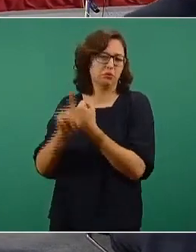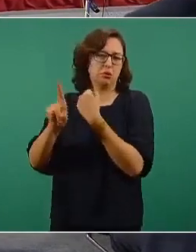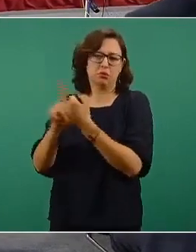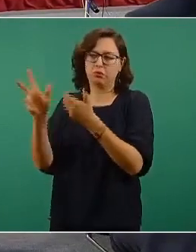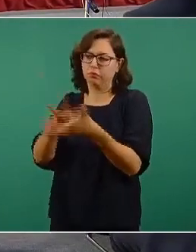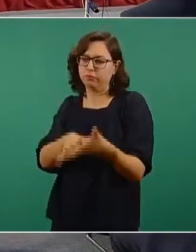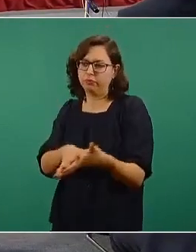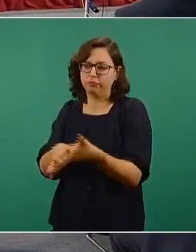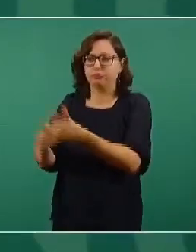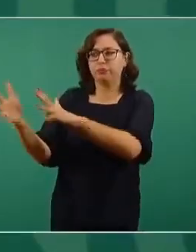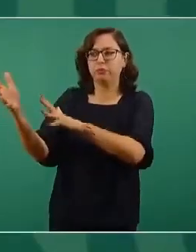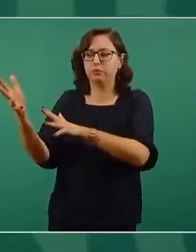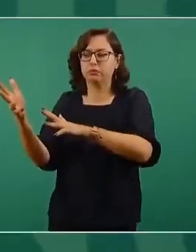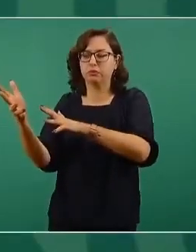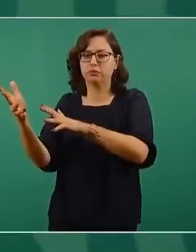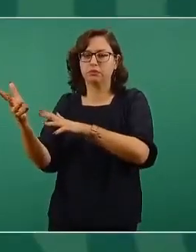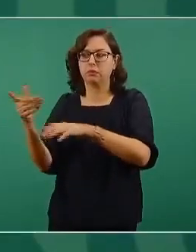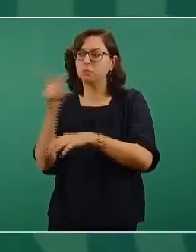registrado